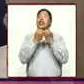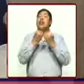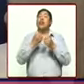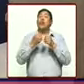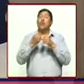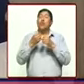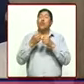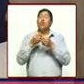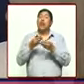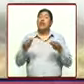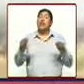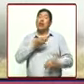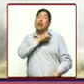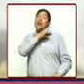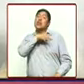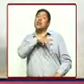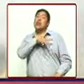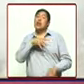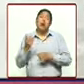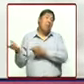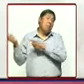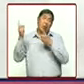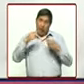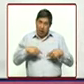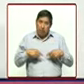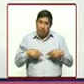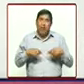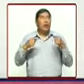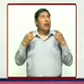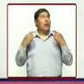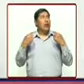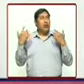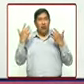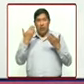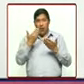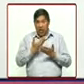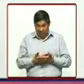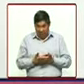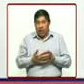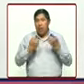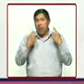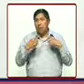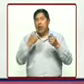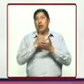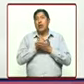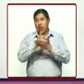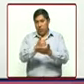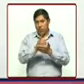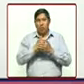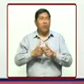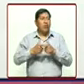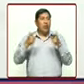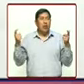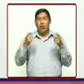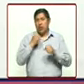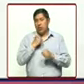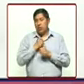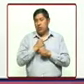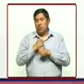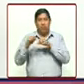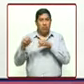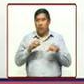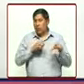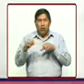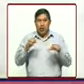de alimentos para brigadistas, para tratar de, bueno, de ir en ayuda de este gran trabajo que